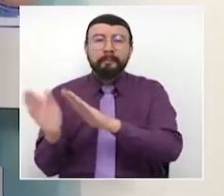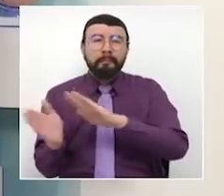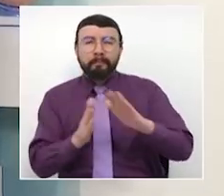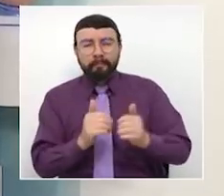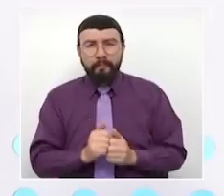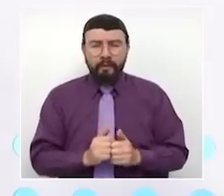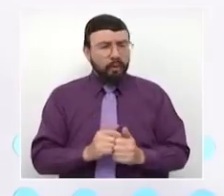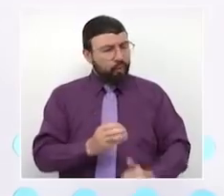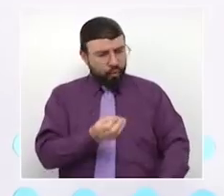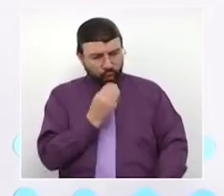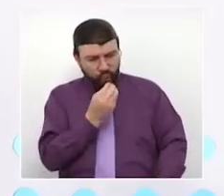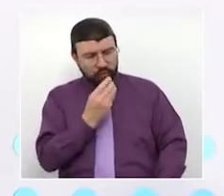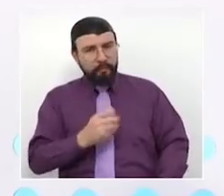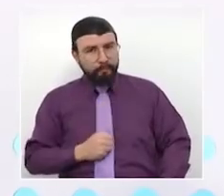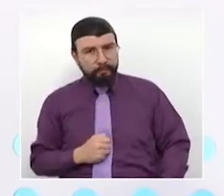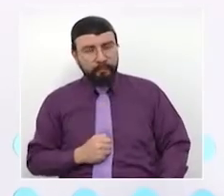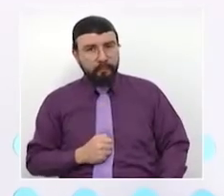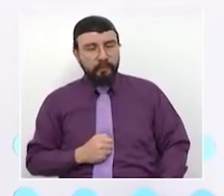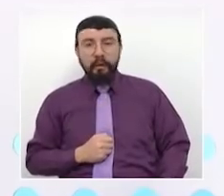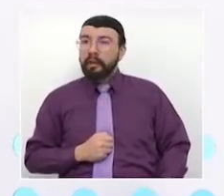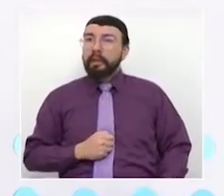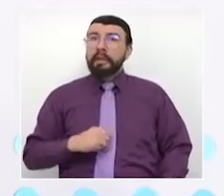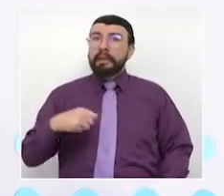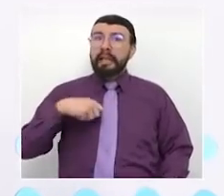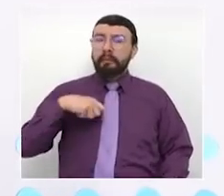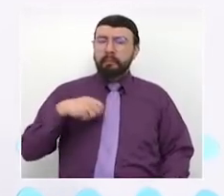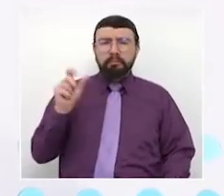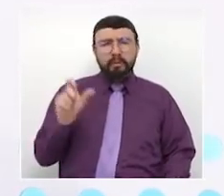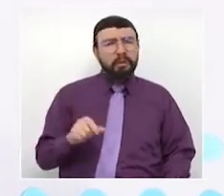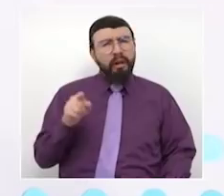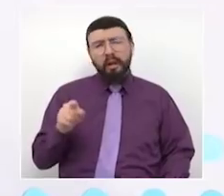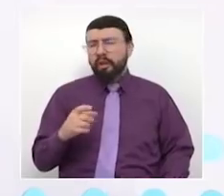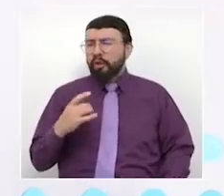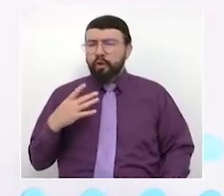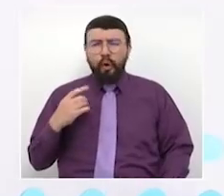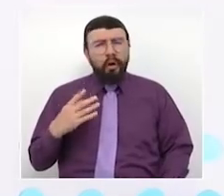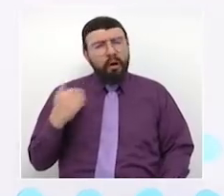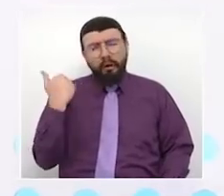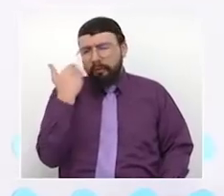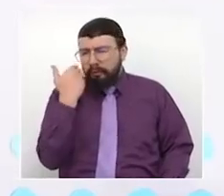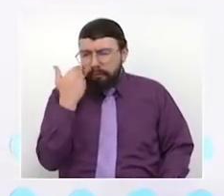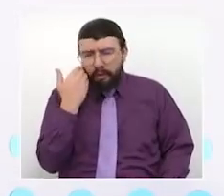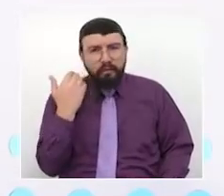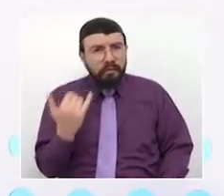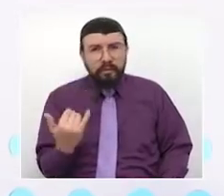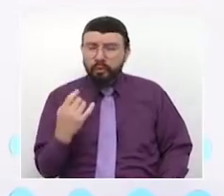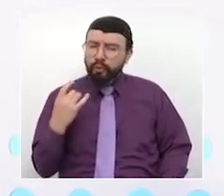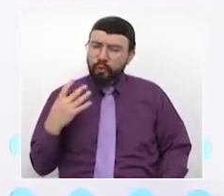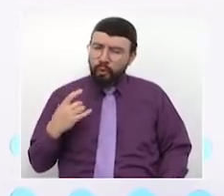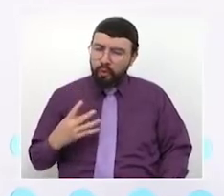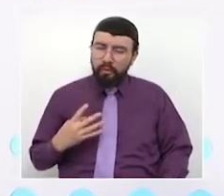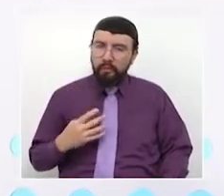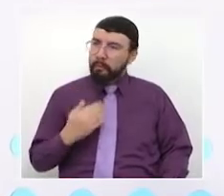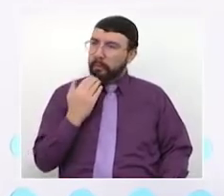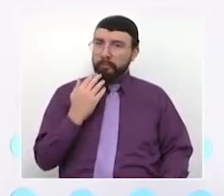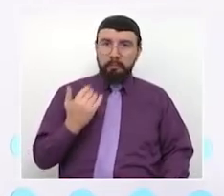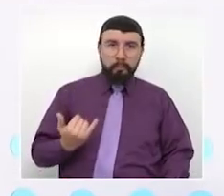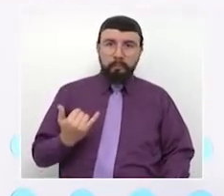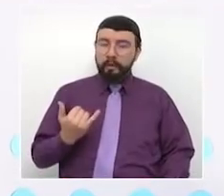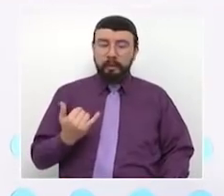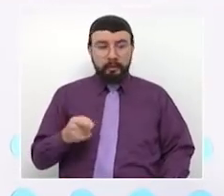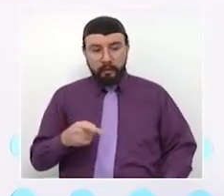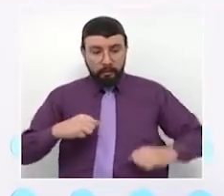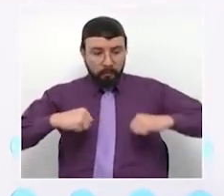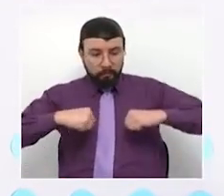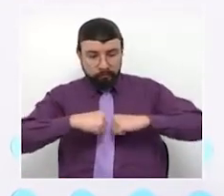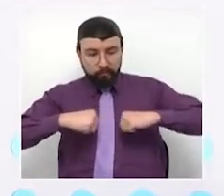alimentación. Cuando nosotros tenemos un paciente con dolor crónico y de acuerdo a las imágenes diagnósticas, porque no tocamos